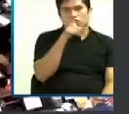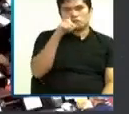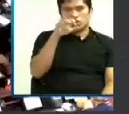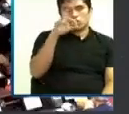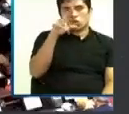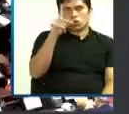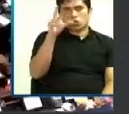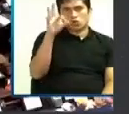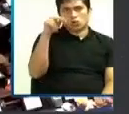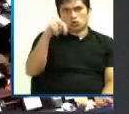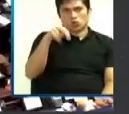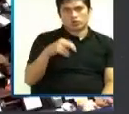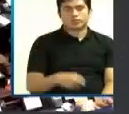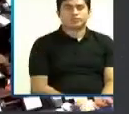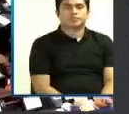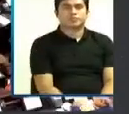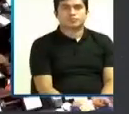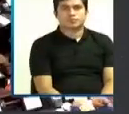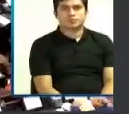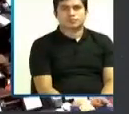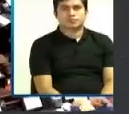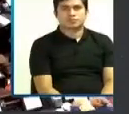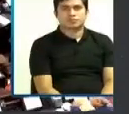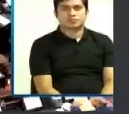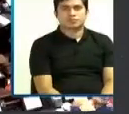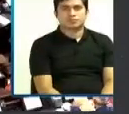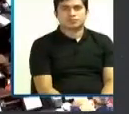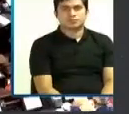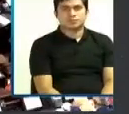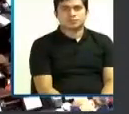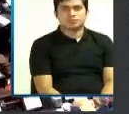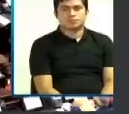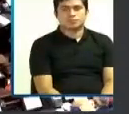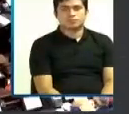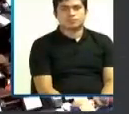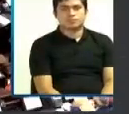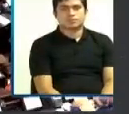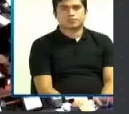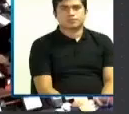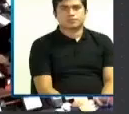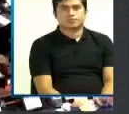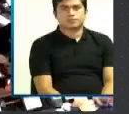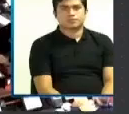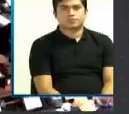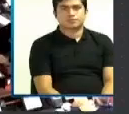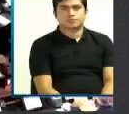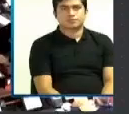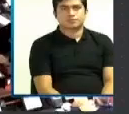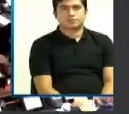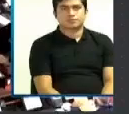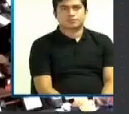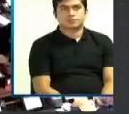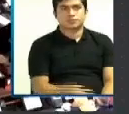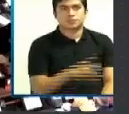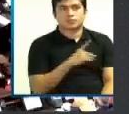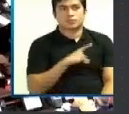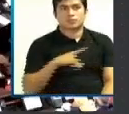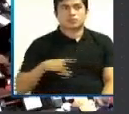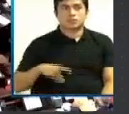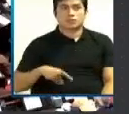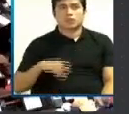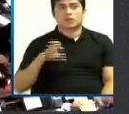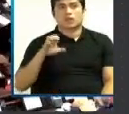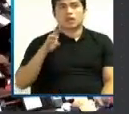se discutirá de si se enviará o no a la Corte de Constitucionalidad. Nosotros estaremos atentos a ver cómo se desarrolla esta sesión